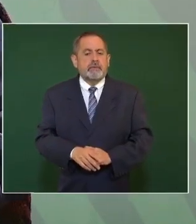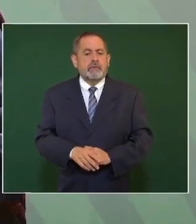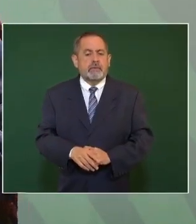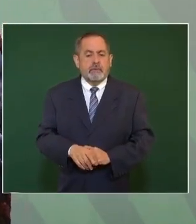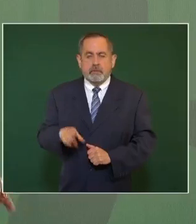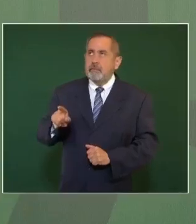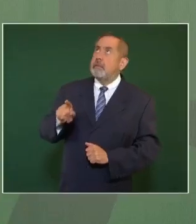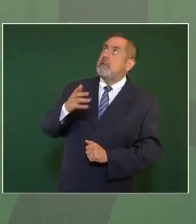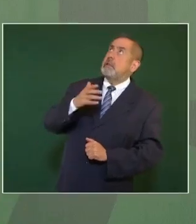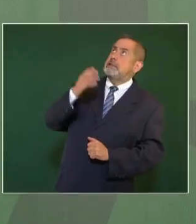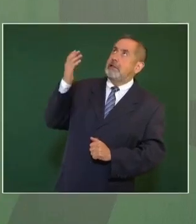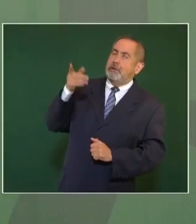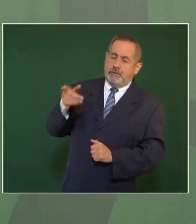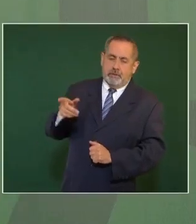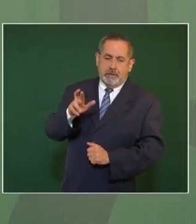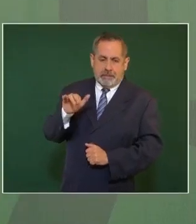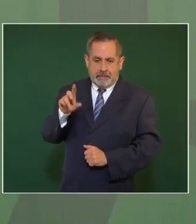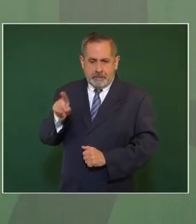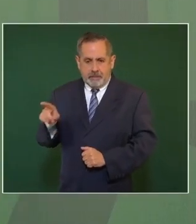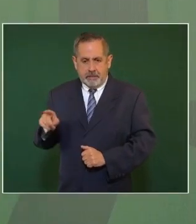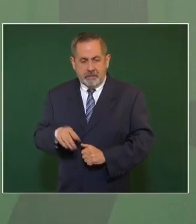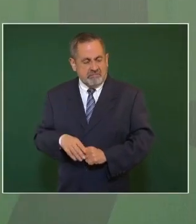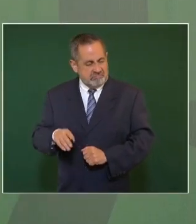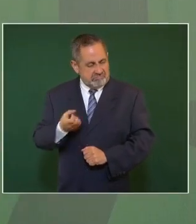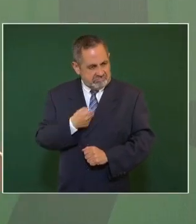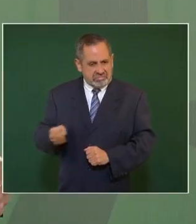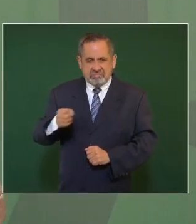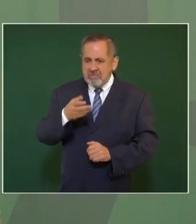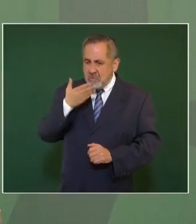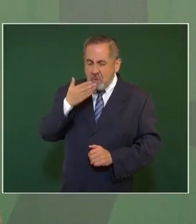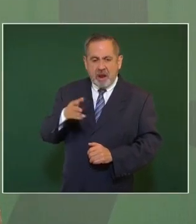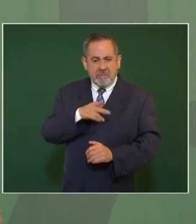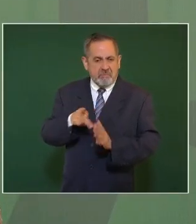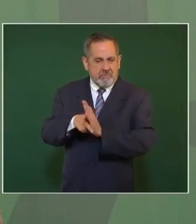que está en el cielo, buen periodista,